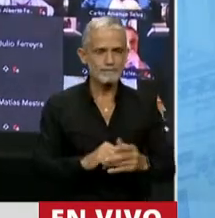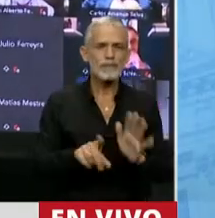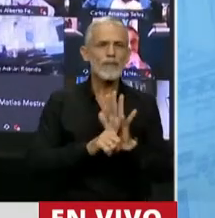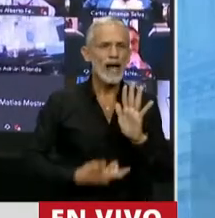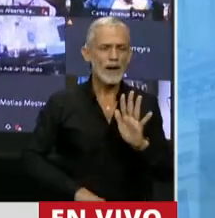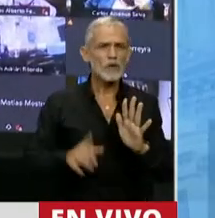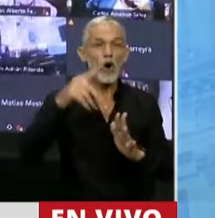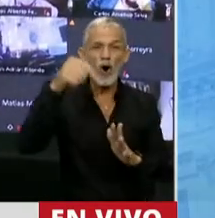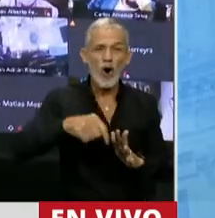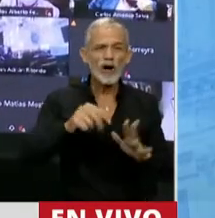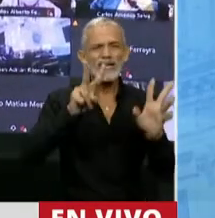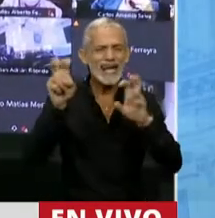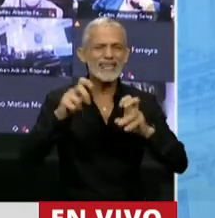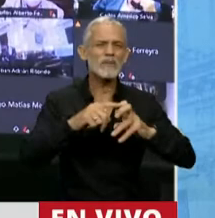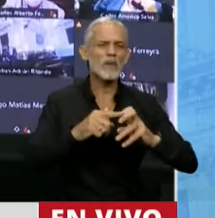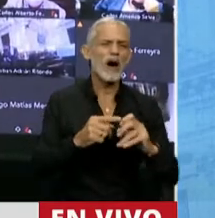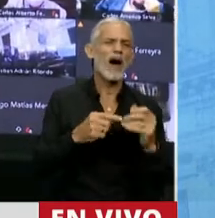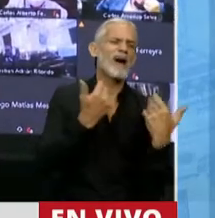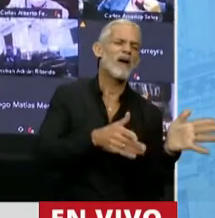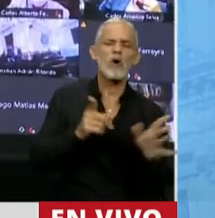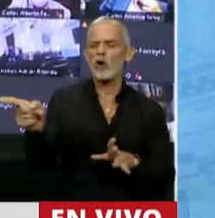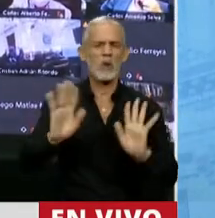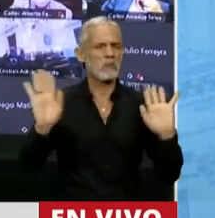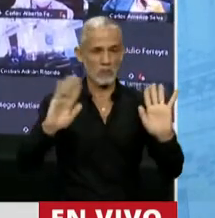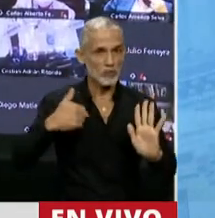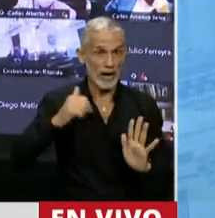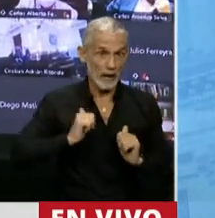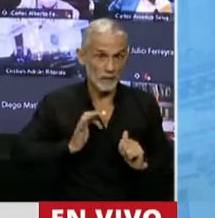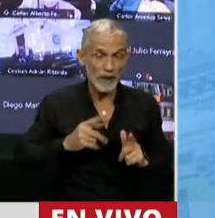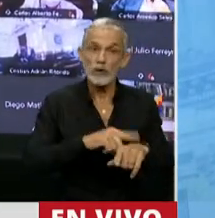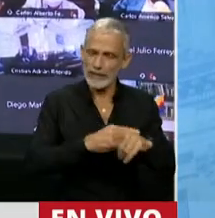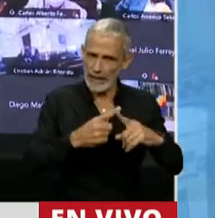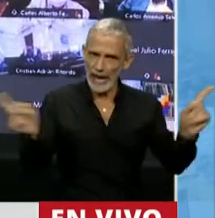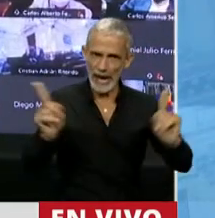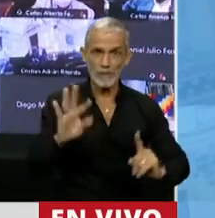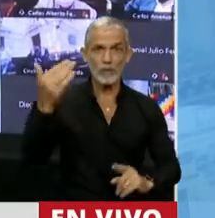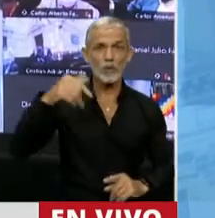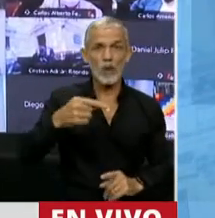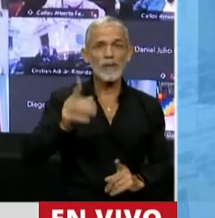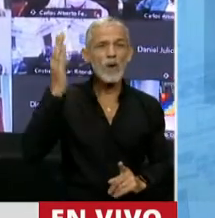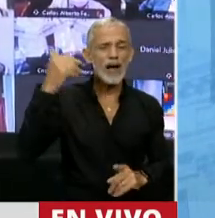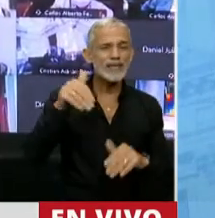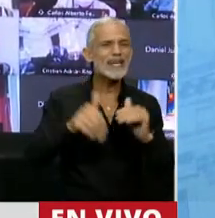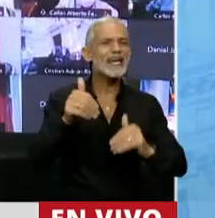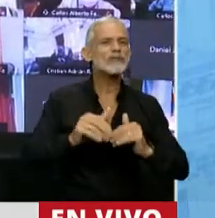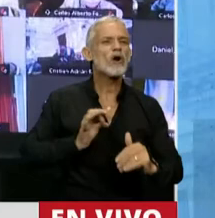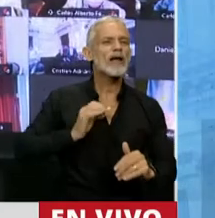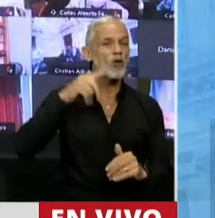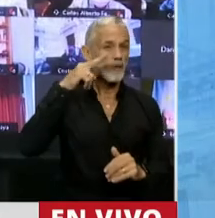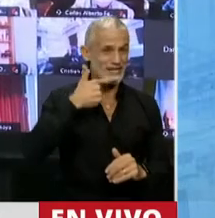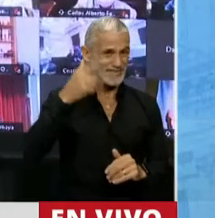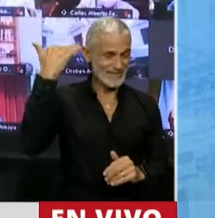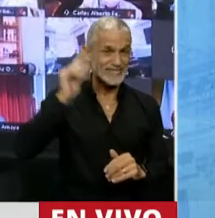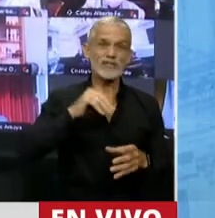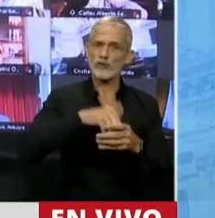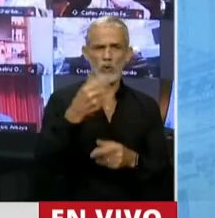quiero entrar hoy en las cuestiones de las posturas porque espero que haya tiempo para eso. Yo lo planteé en la elección del 2017,